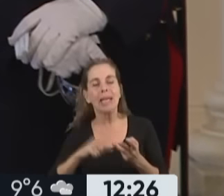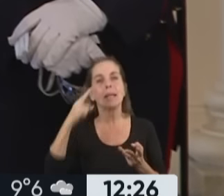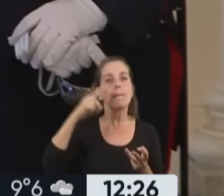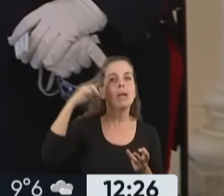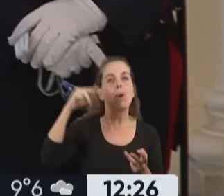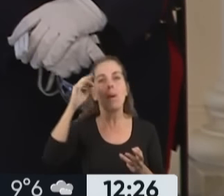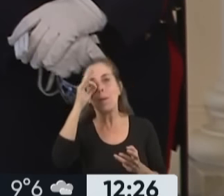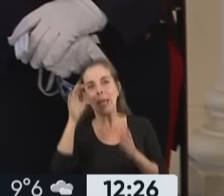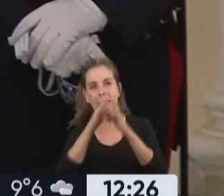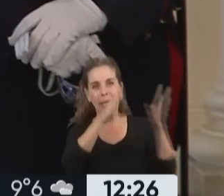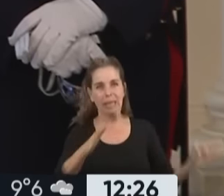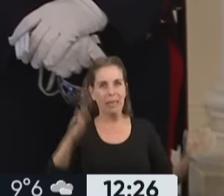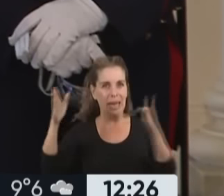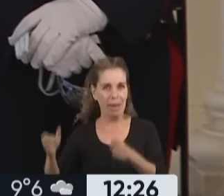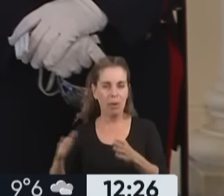1910-1920.